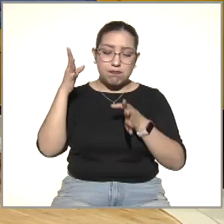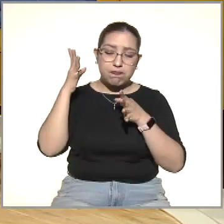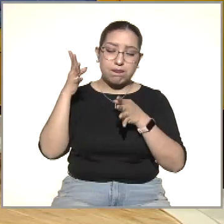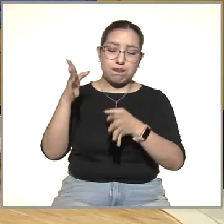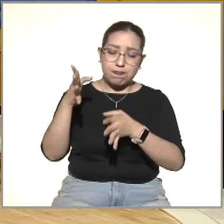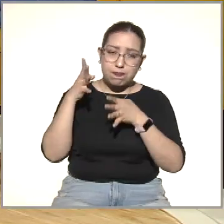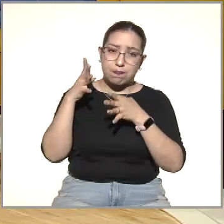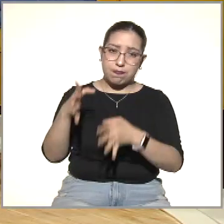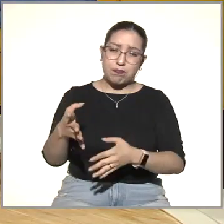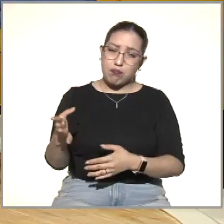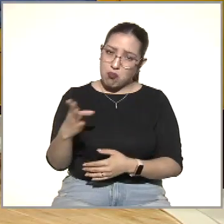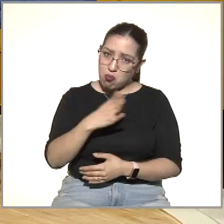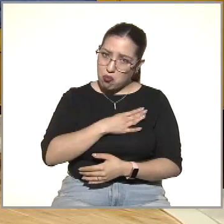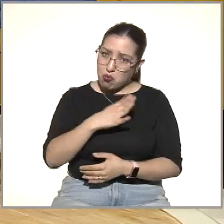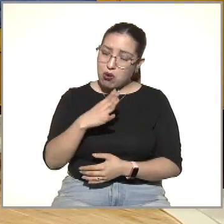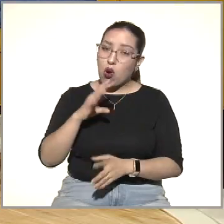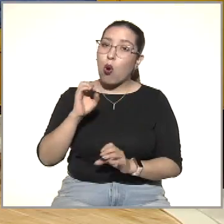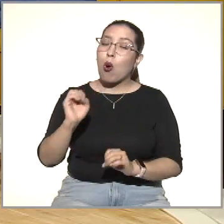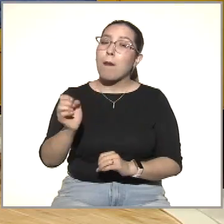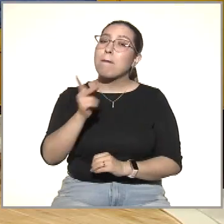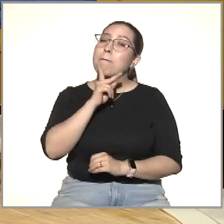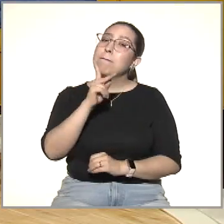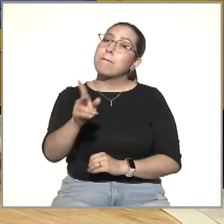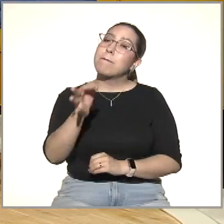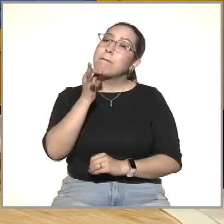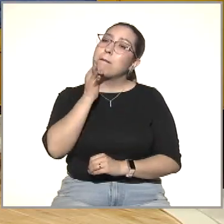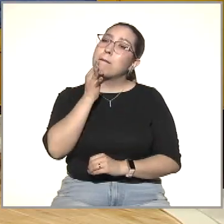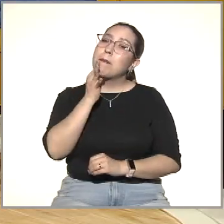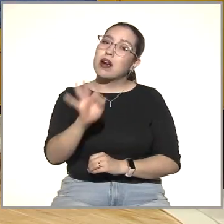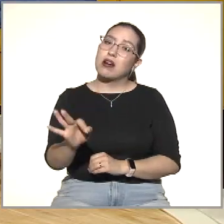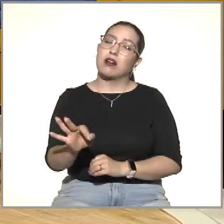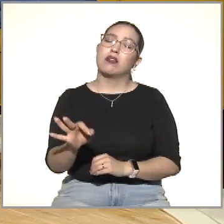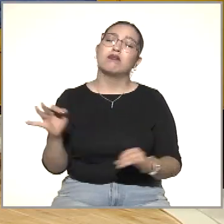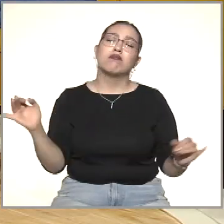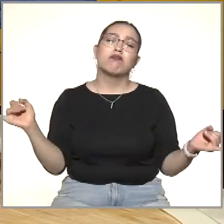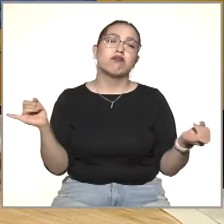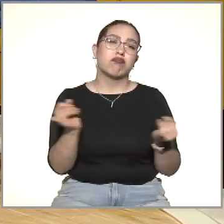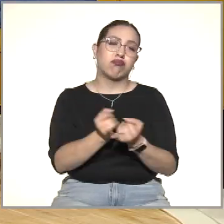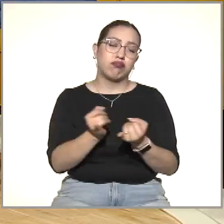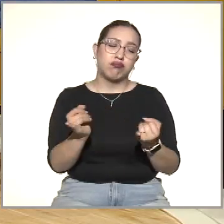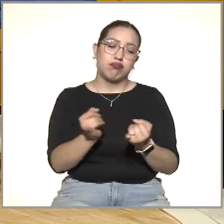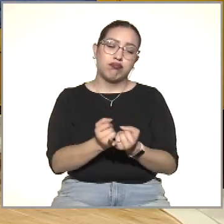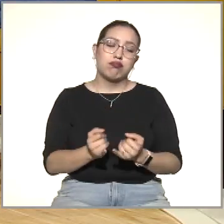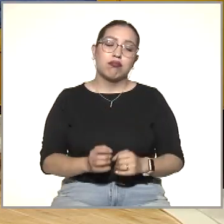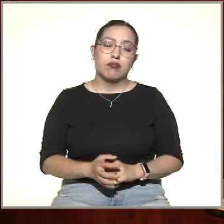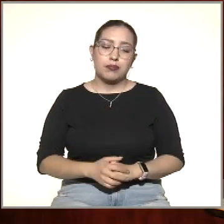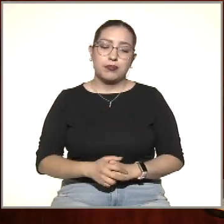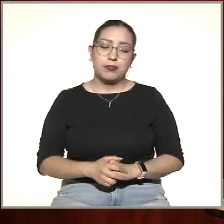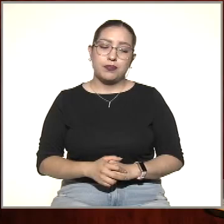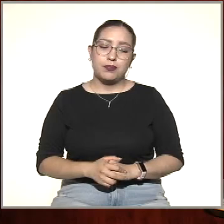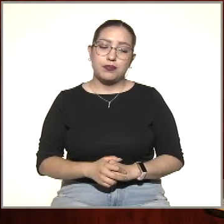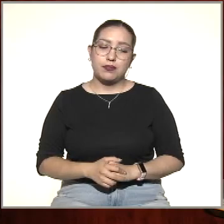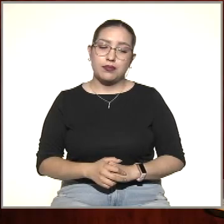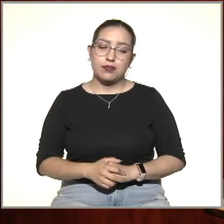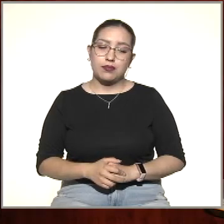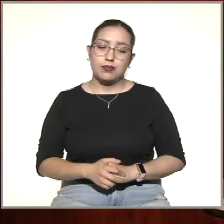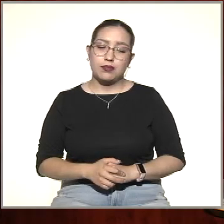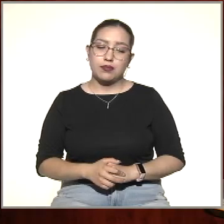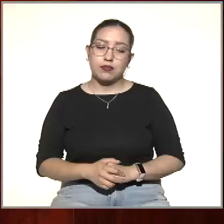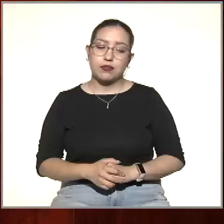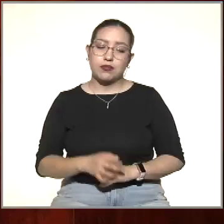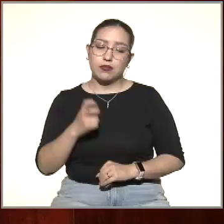una palabra grosera, digamos, ¿no? Una palabra altisonante, por ahí lo dirán, pues es